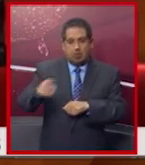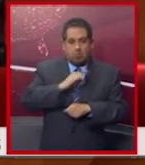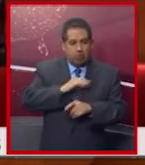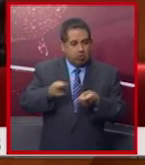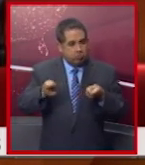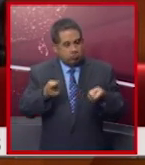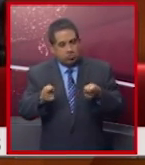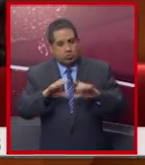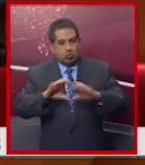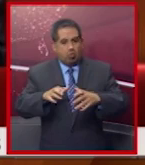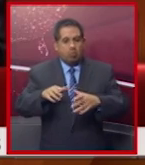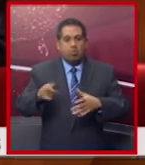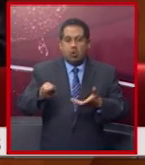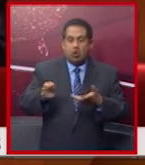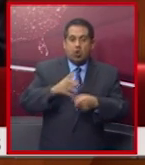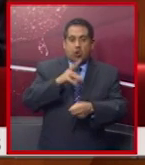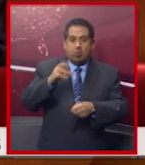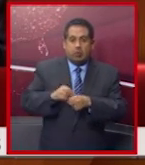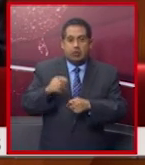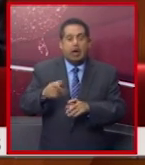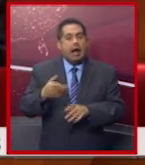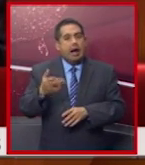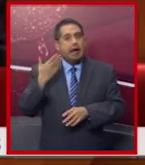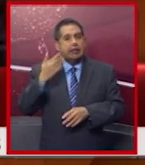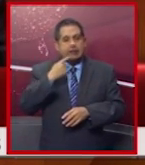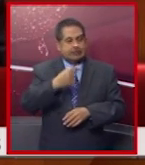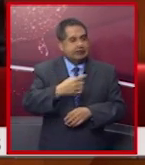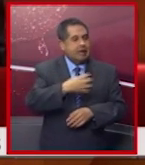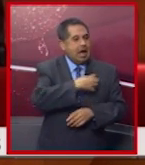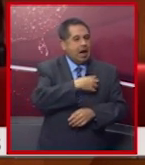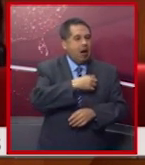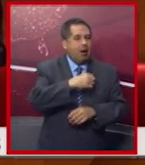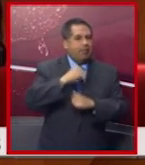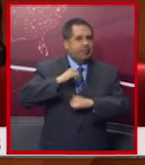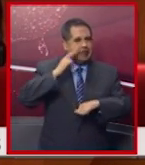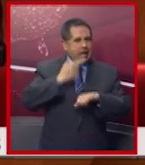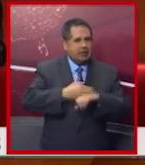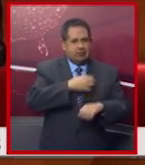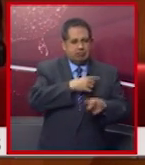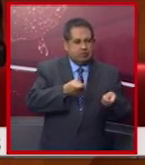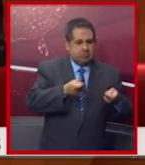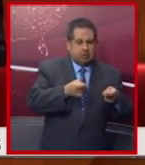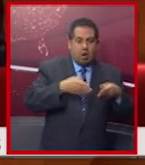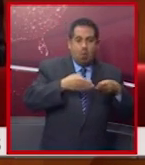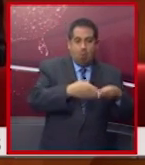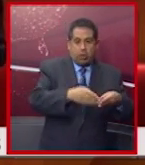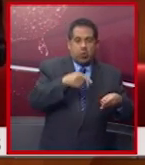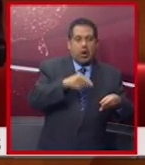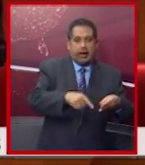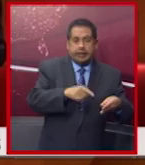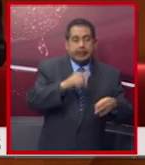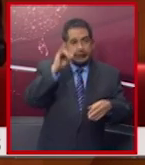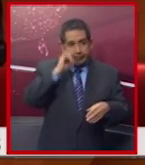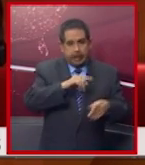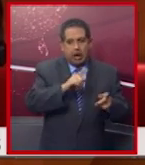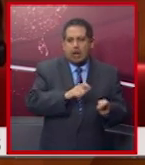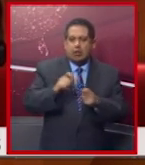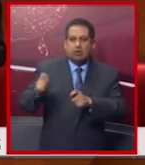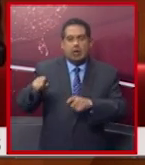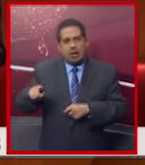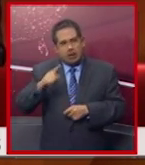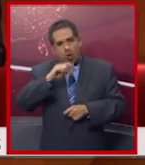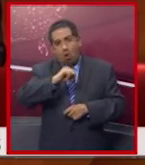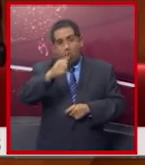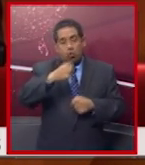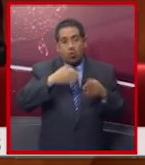portuaria, la operación que comentamos de las capitanías de puerto, la inspección a los buques extranjeros,